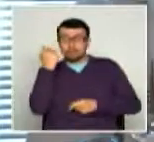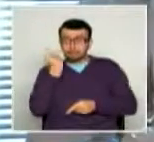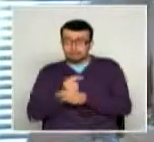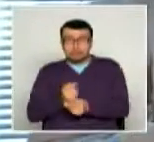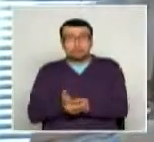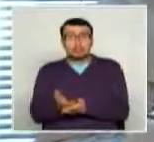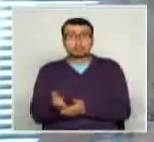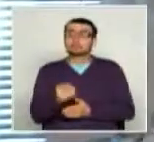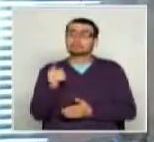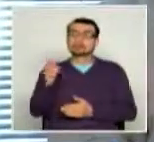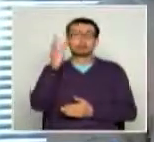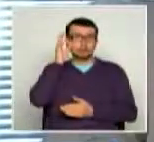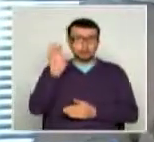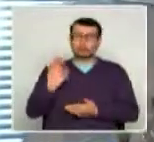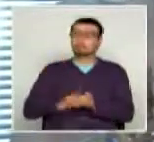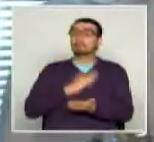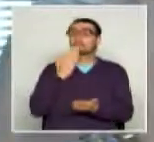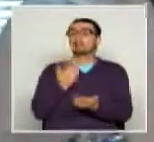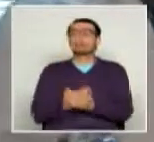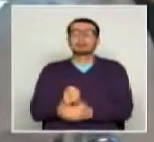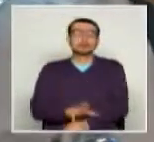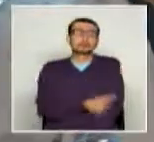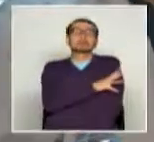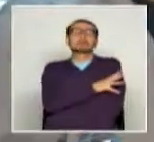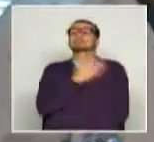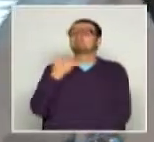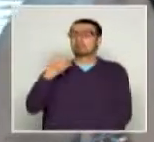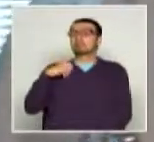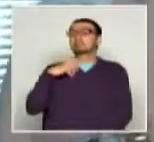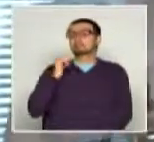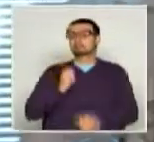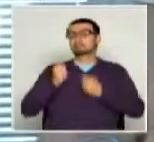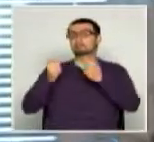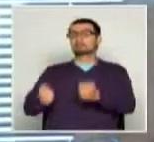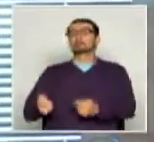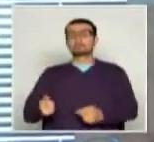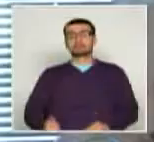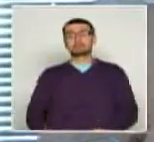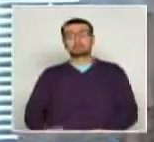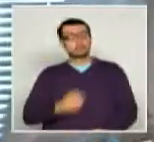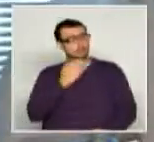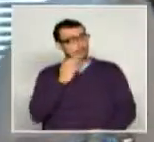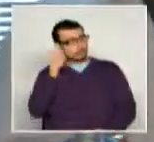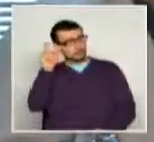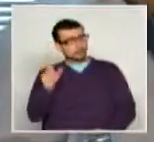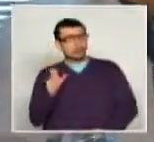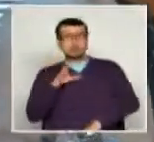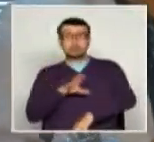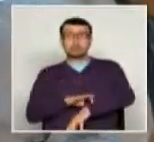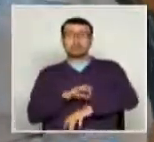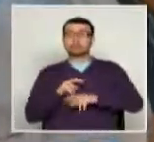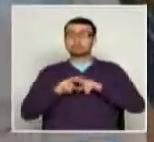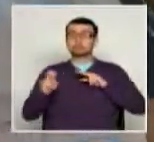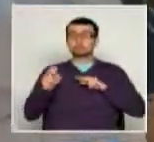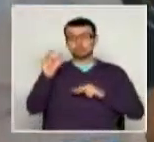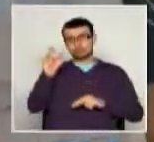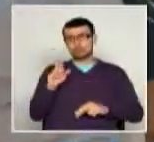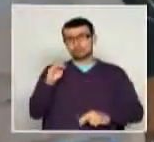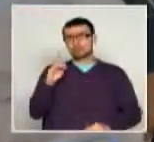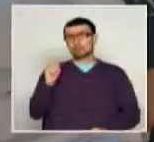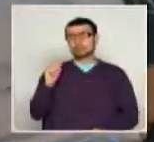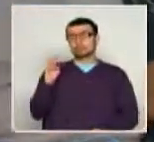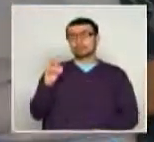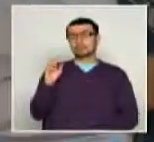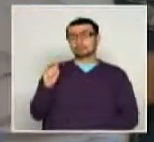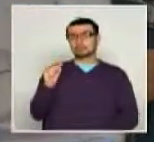tiene una alteración emocional. Entrevistaba yo a una reconocida médica de Manizales, la doctora Damaris Valencia, y